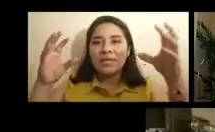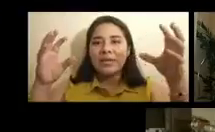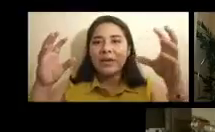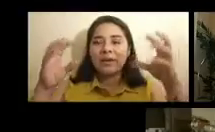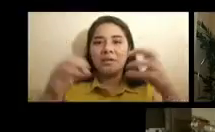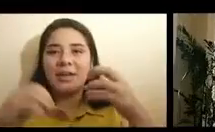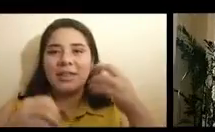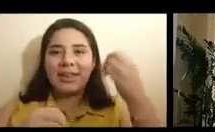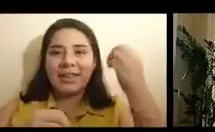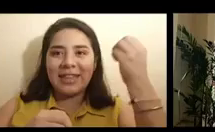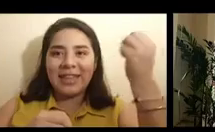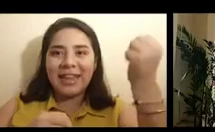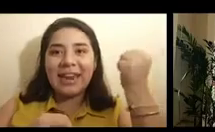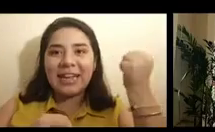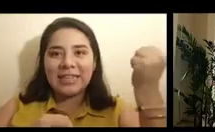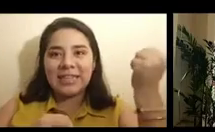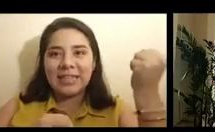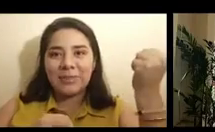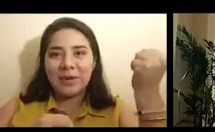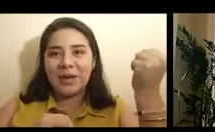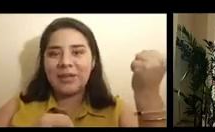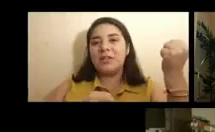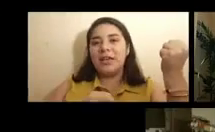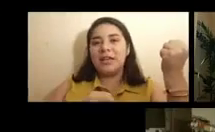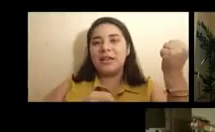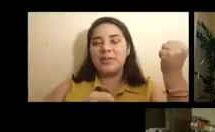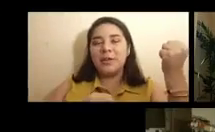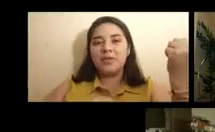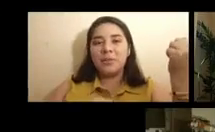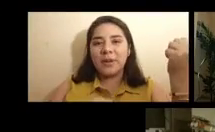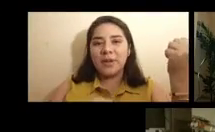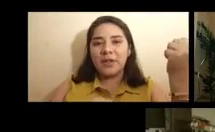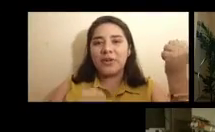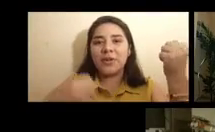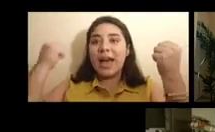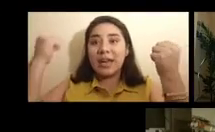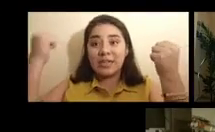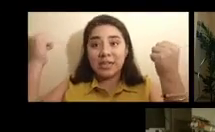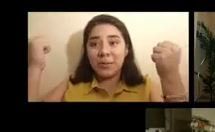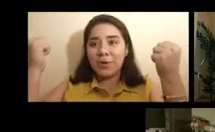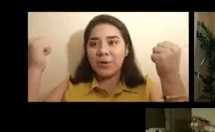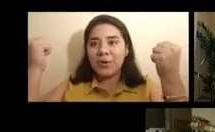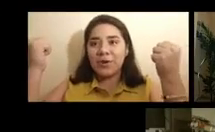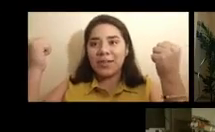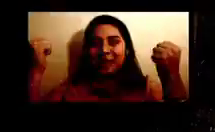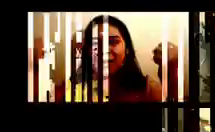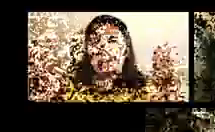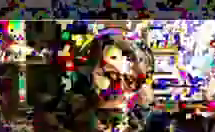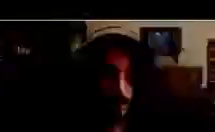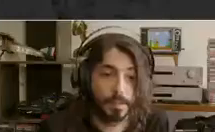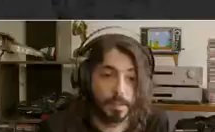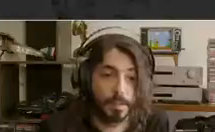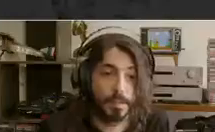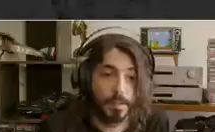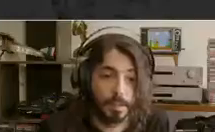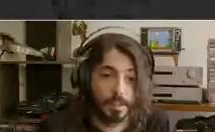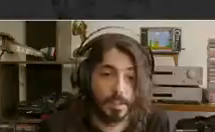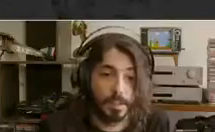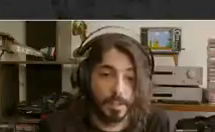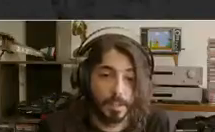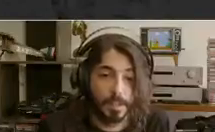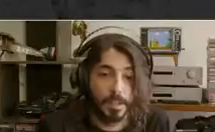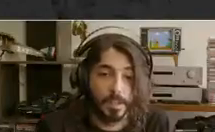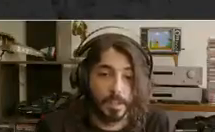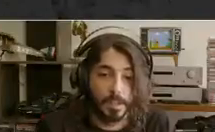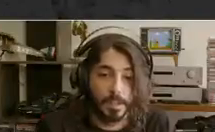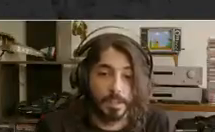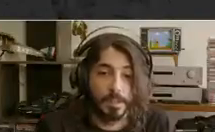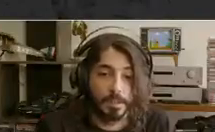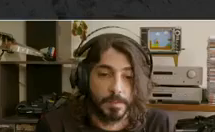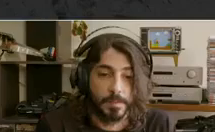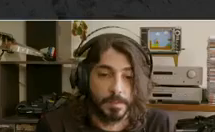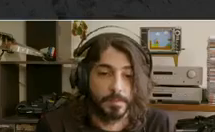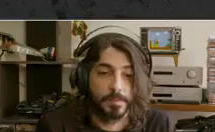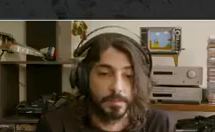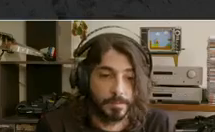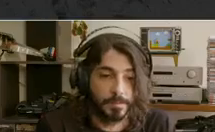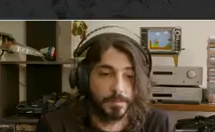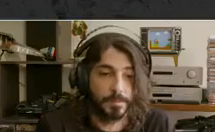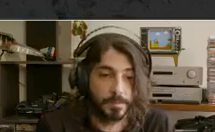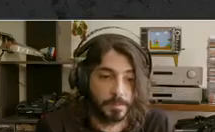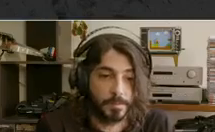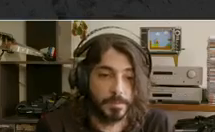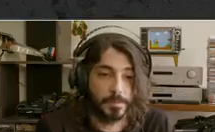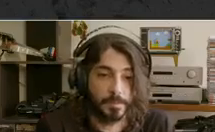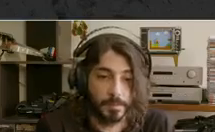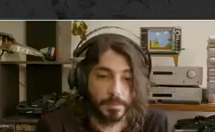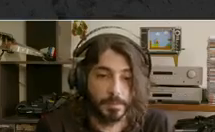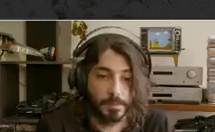un vacío entre tener la chispa del espíritu emprendedor hacia poder concretarlo. Muchas peruanas y peruanos han tenido que reinventarse